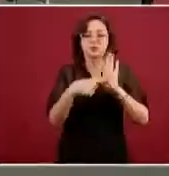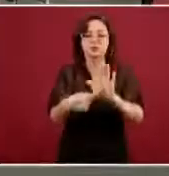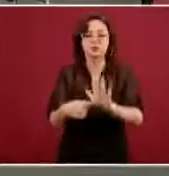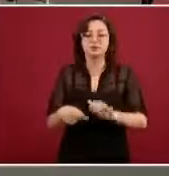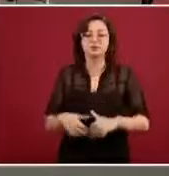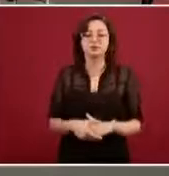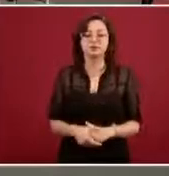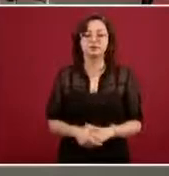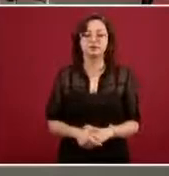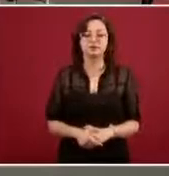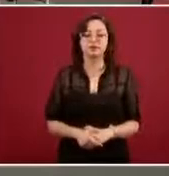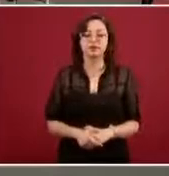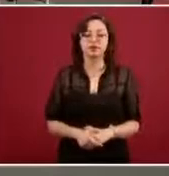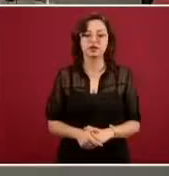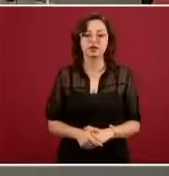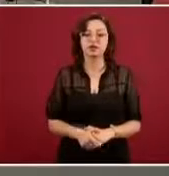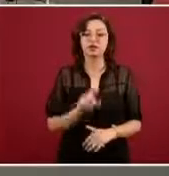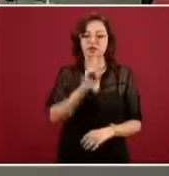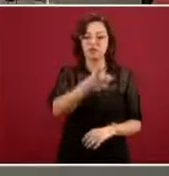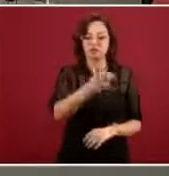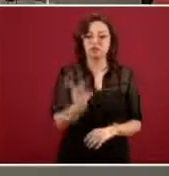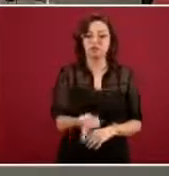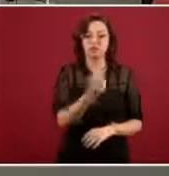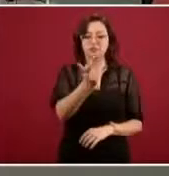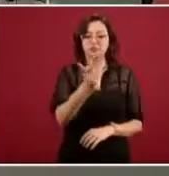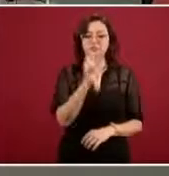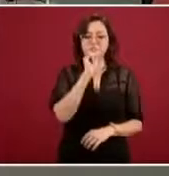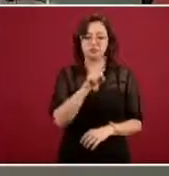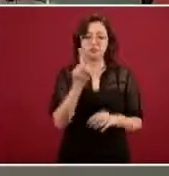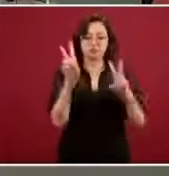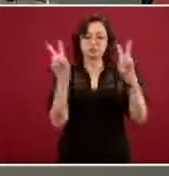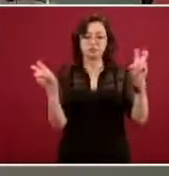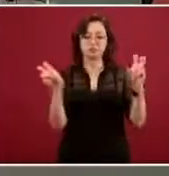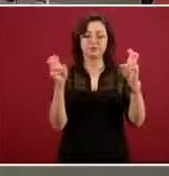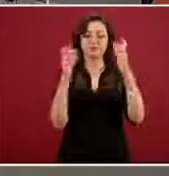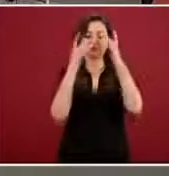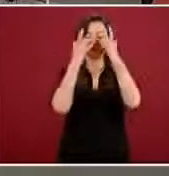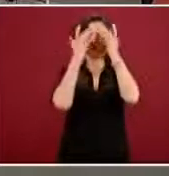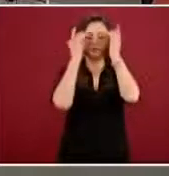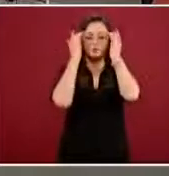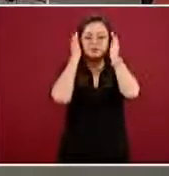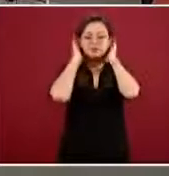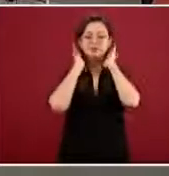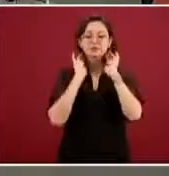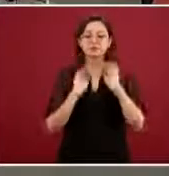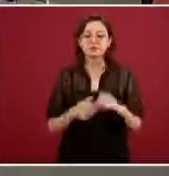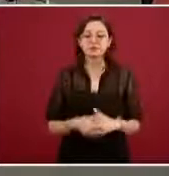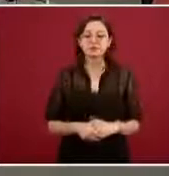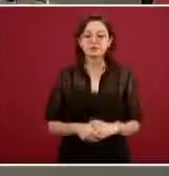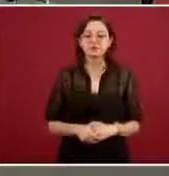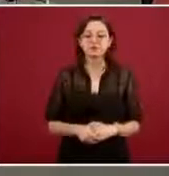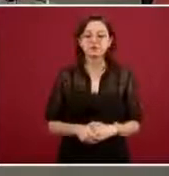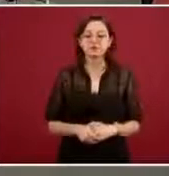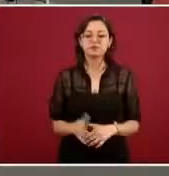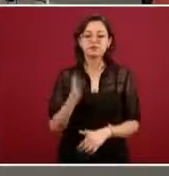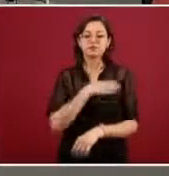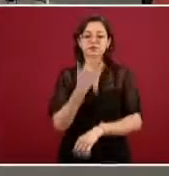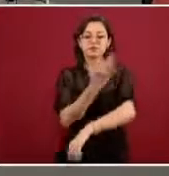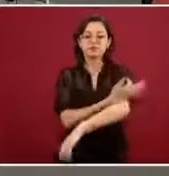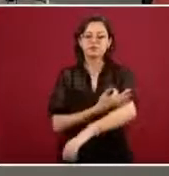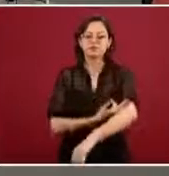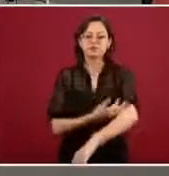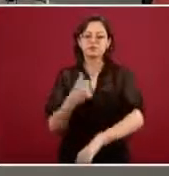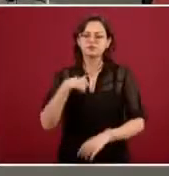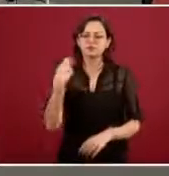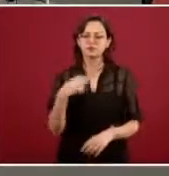Vamos a dar paso a la siguiente pregunta. Si es sobre el mismo tema, pues continúa. Sí. Nos quedan 2 minutos. Sí, buenas tardes, Ernesto Ledesma,